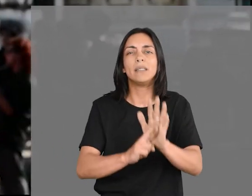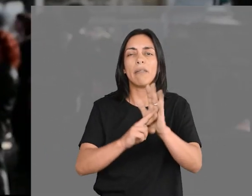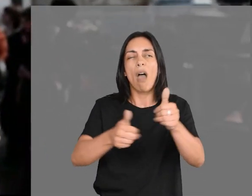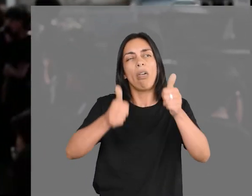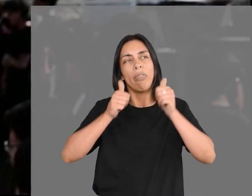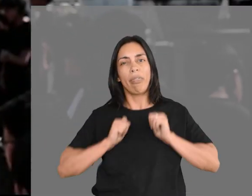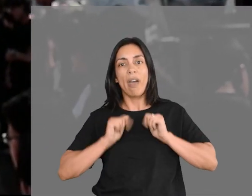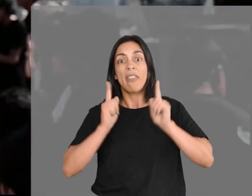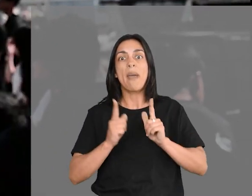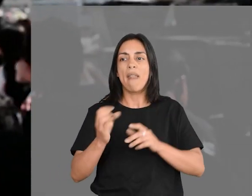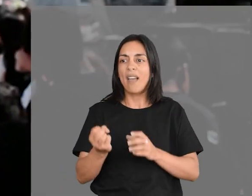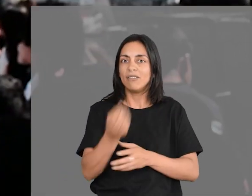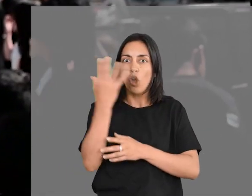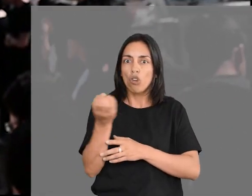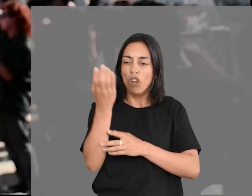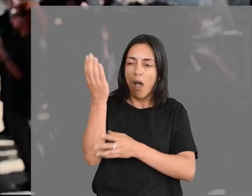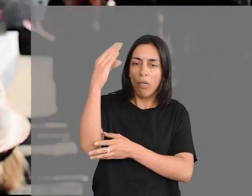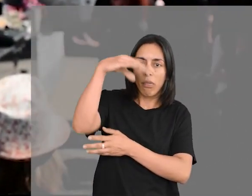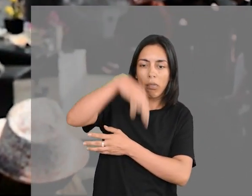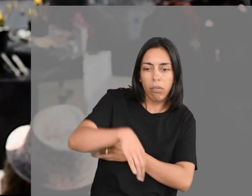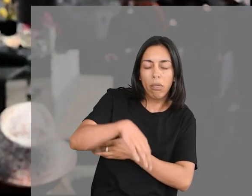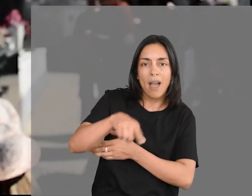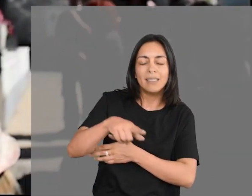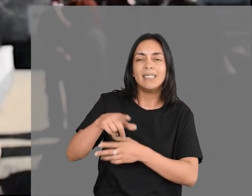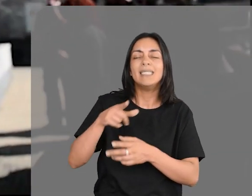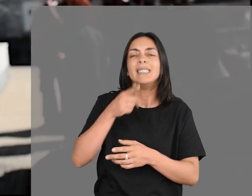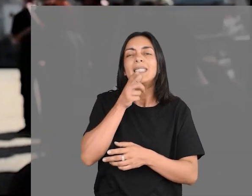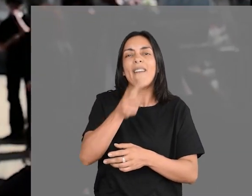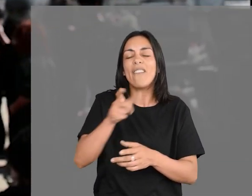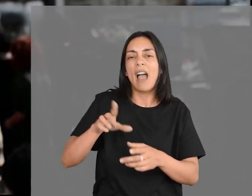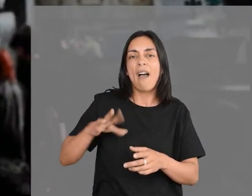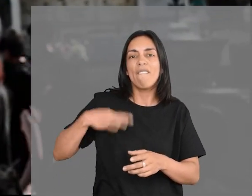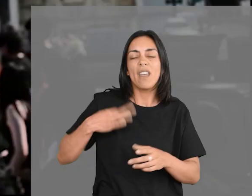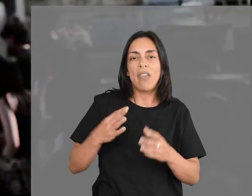vida extinguiéndose, lo contrario a la antorcha por arriba que representa la vida.